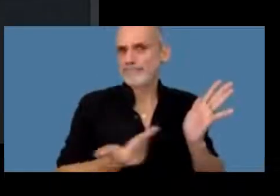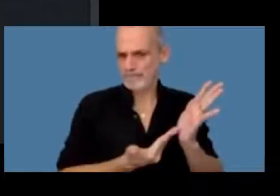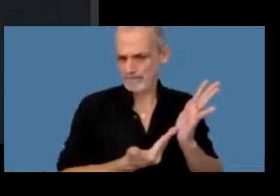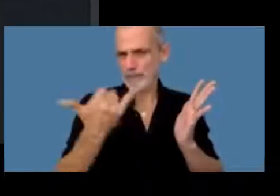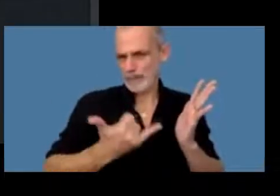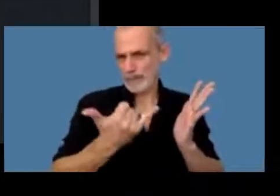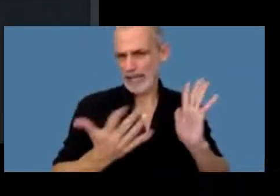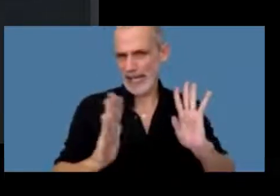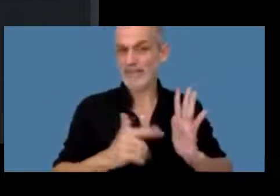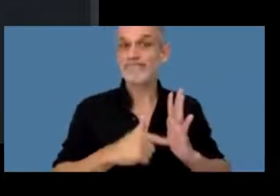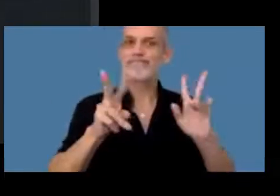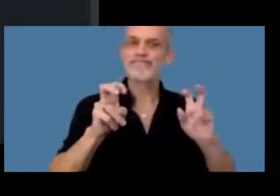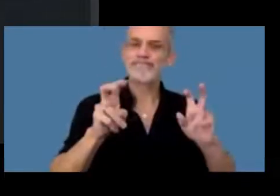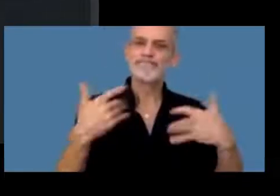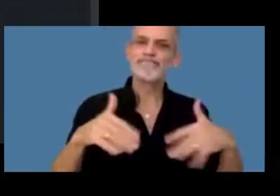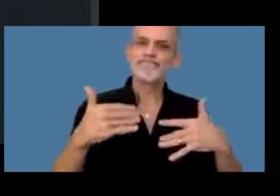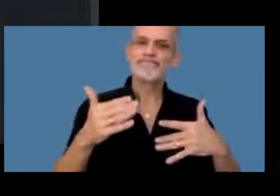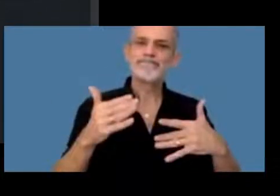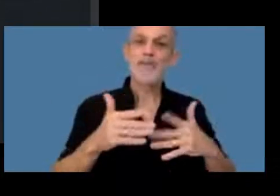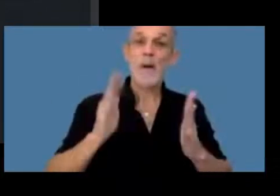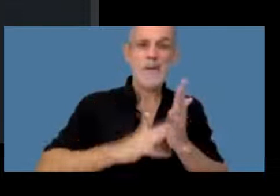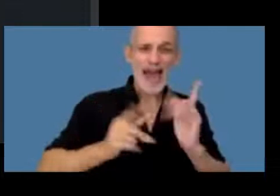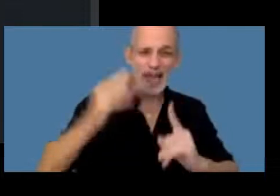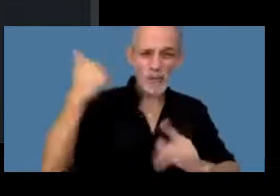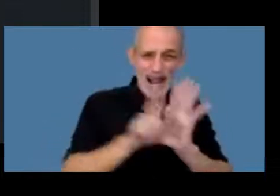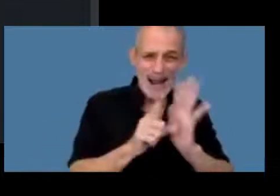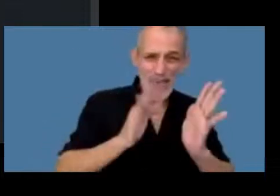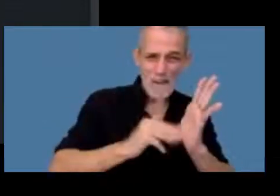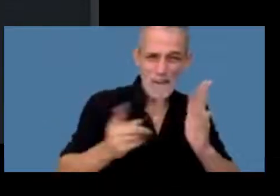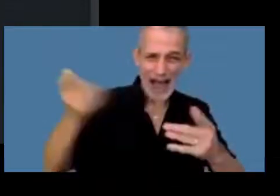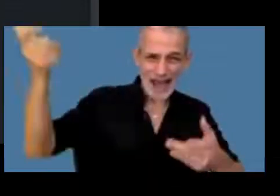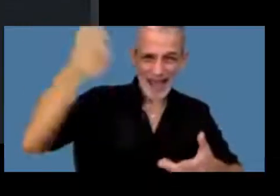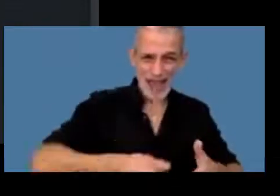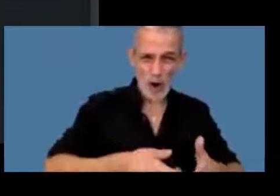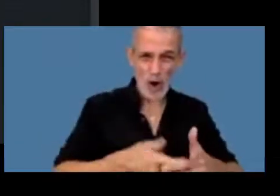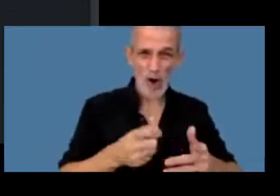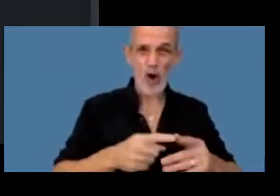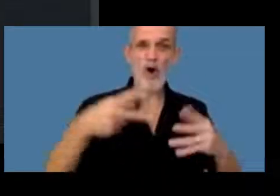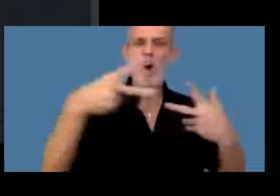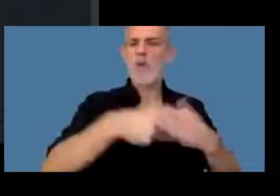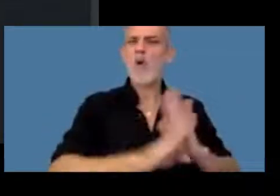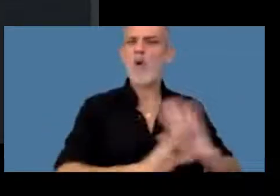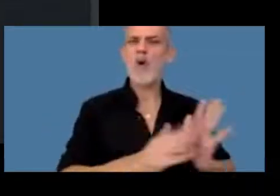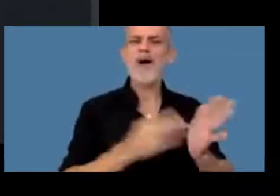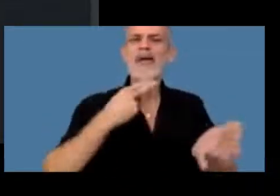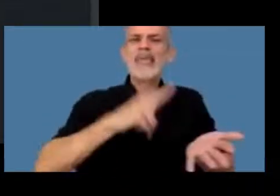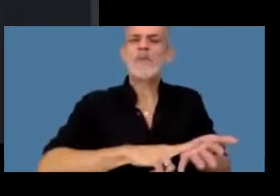Y este tema apareció después del blanqueo. ¿Se acuerdan que después del blanqueo que daba ese bloqueo fiscal a todos los que se habían anotado en el blanqueo o a